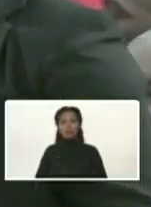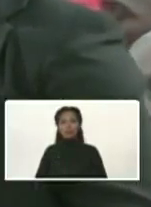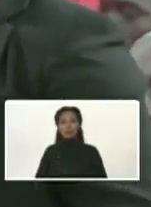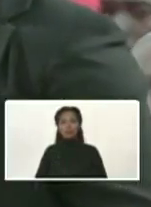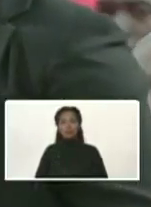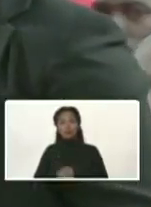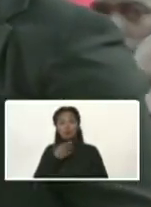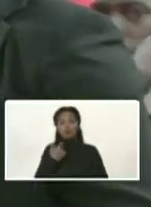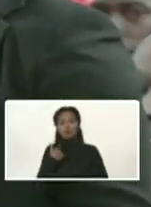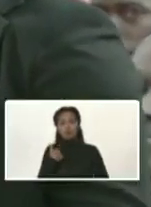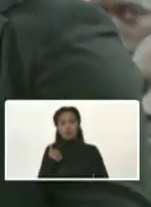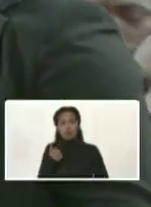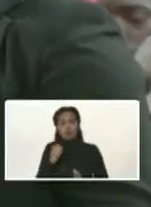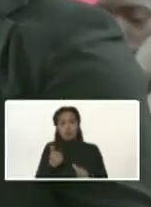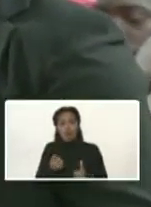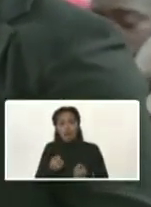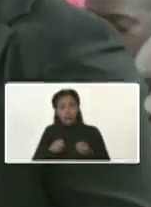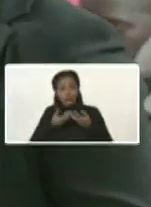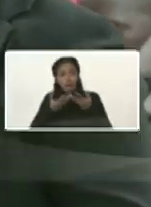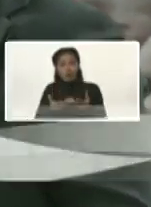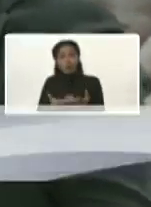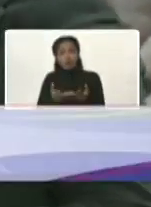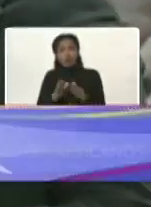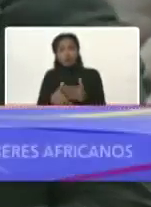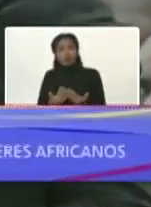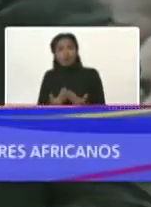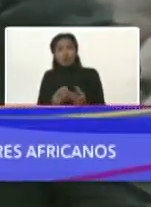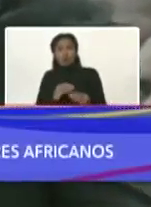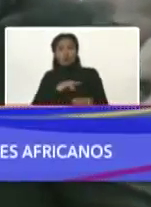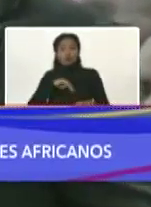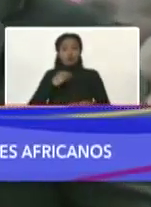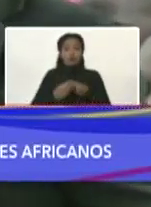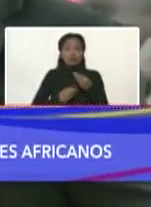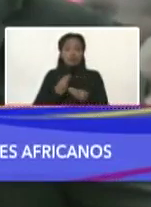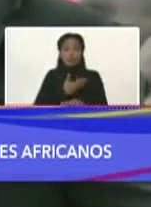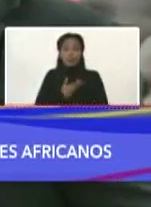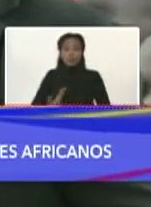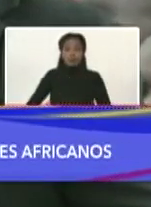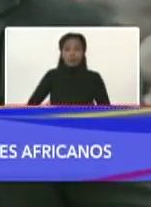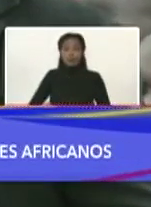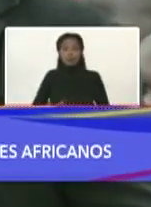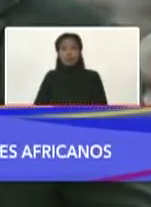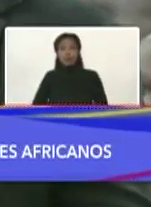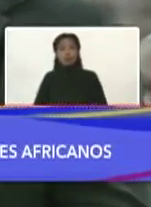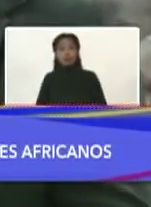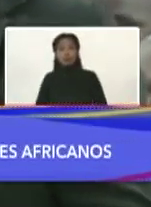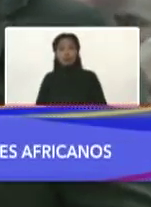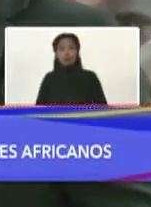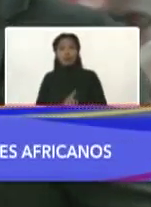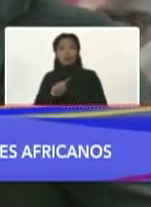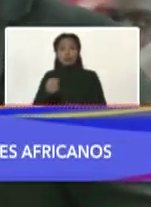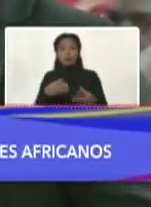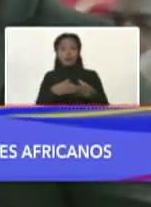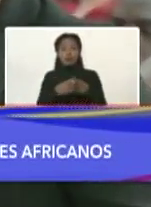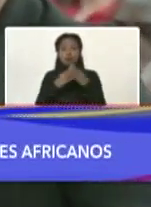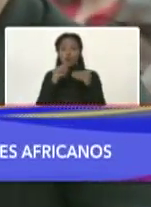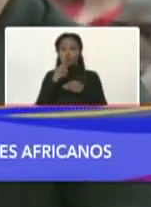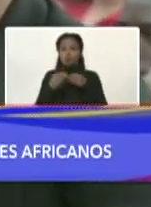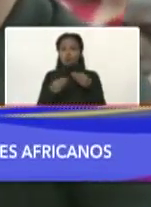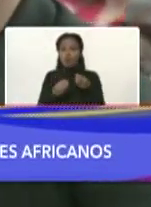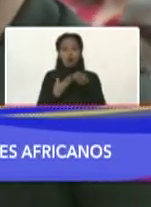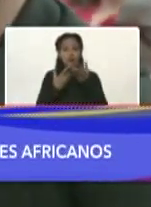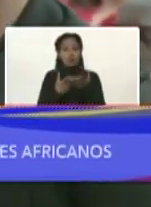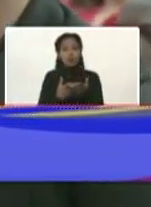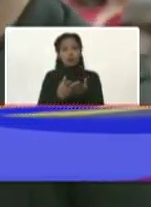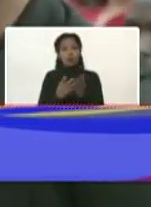he venido a contarle lo que hemos hecho, presidente. Y pues después de todo lo que usted ha comentado sobre